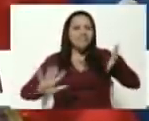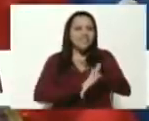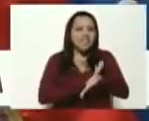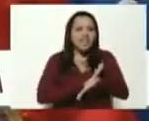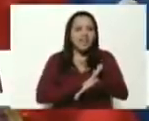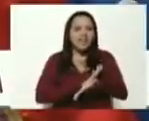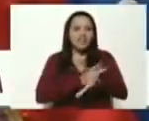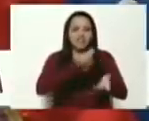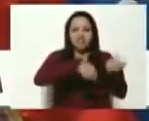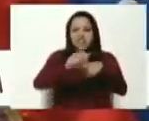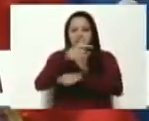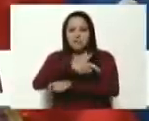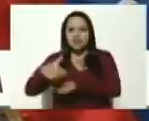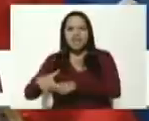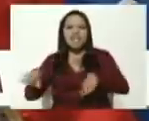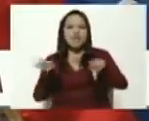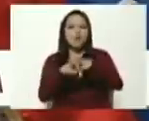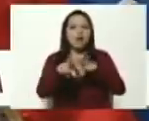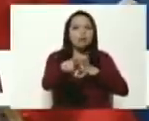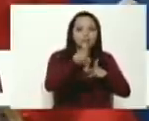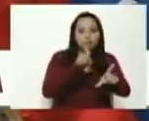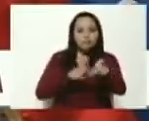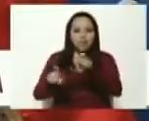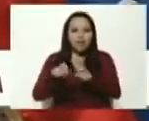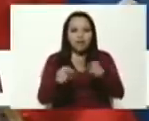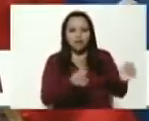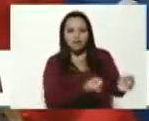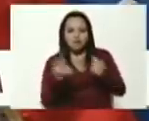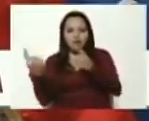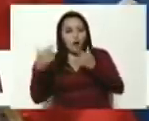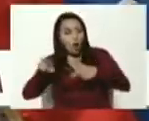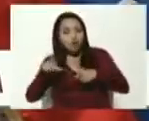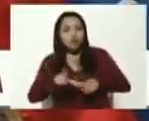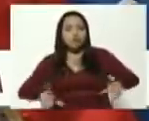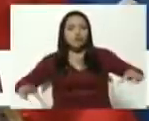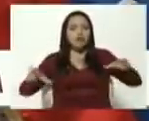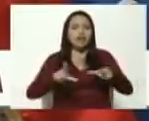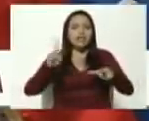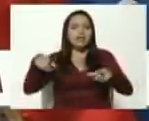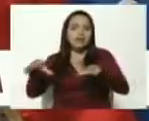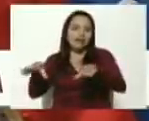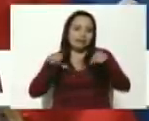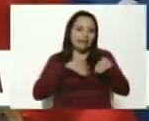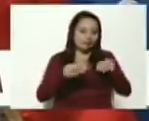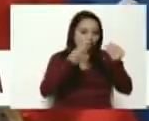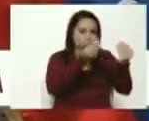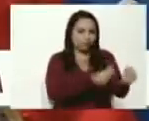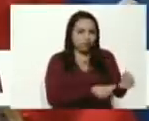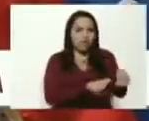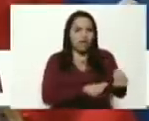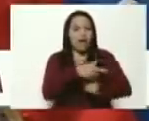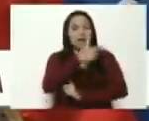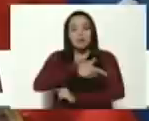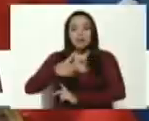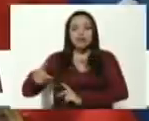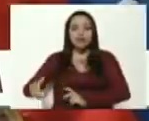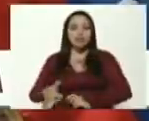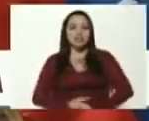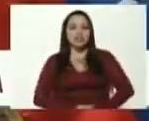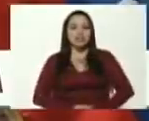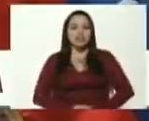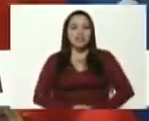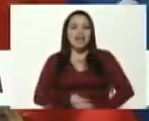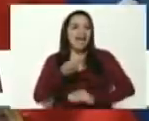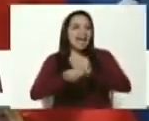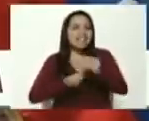o se entiende, de la captación, el transporte, el traslado, la acogida o la recepción de personas recurriendo a